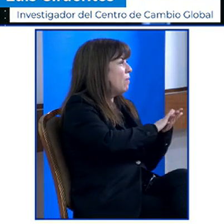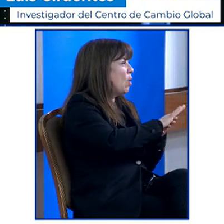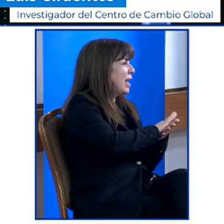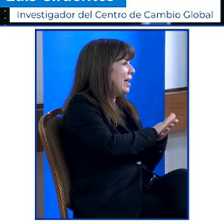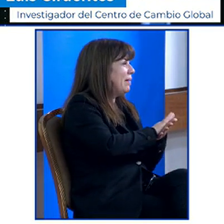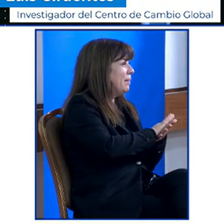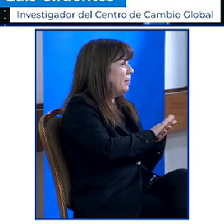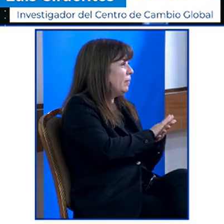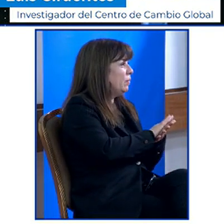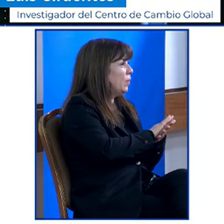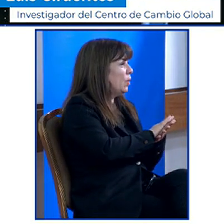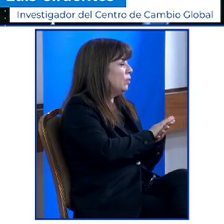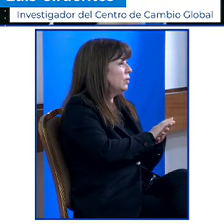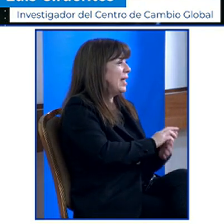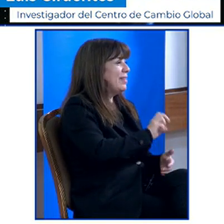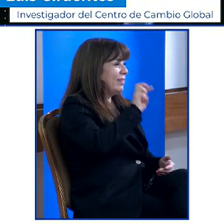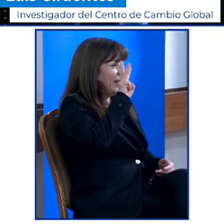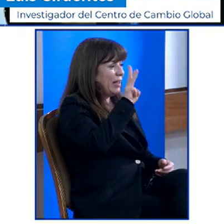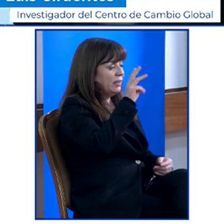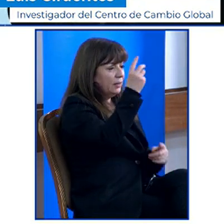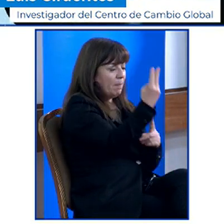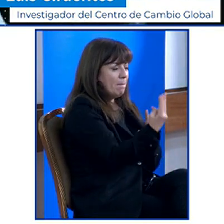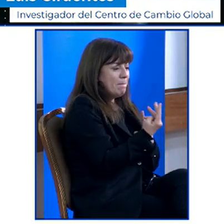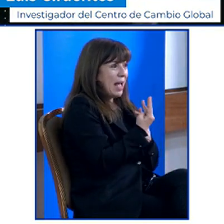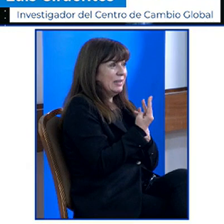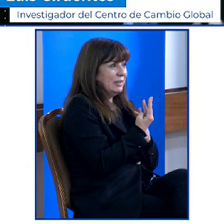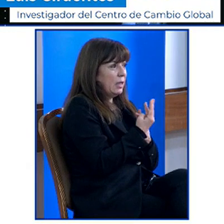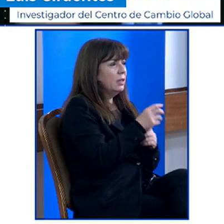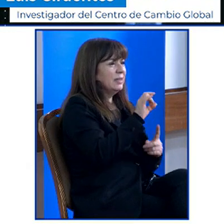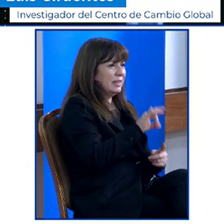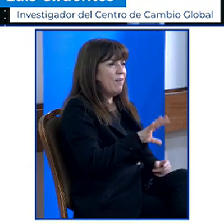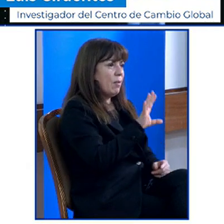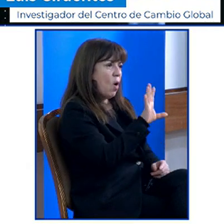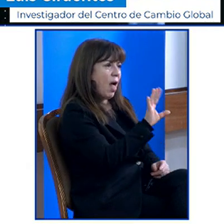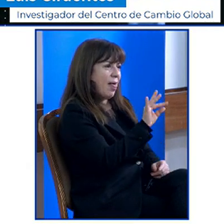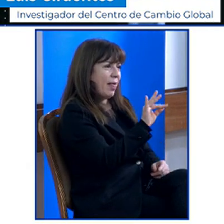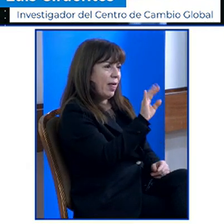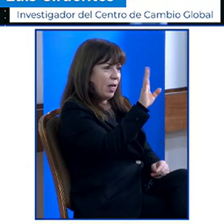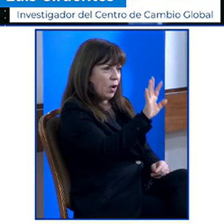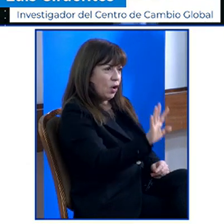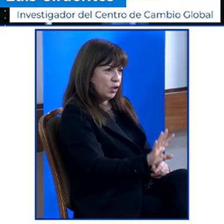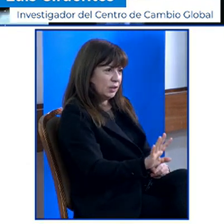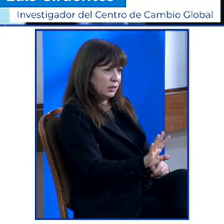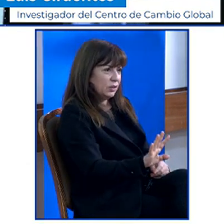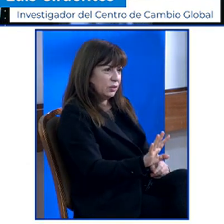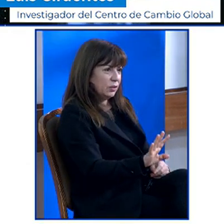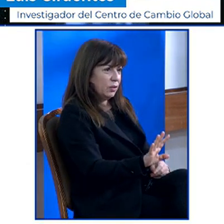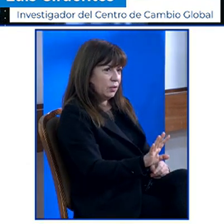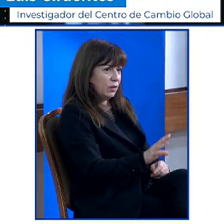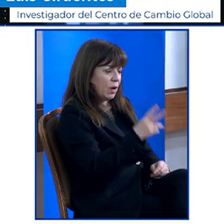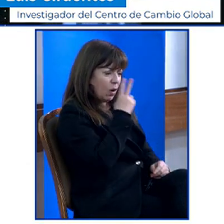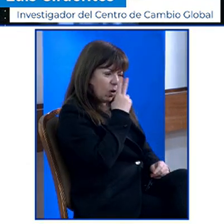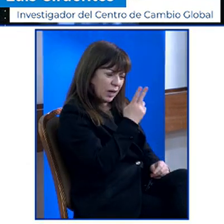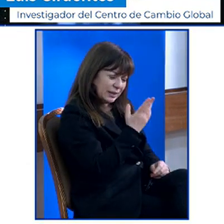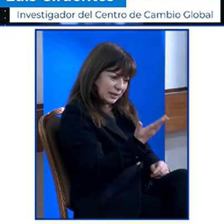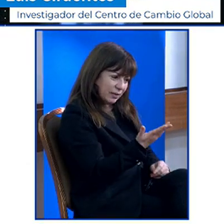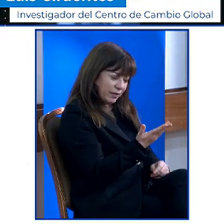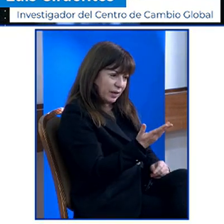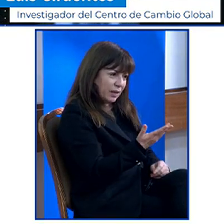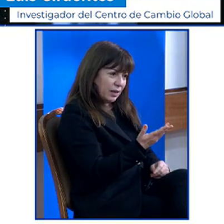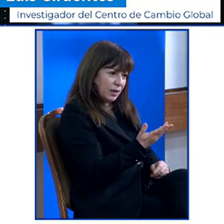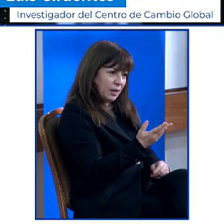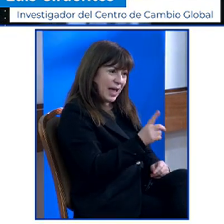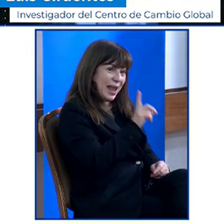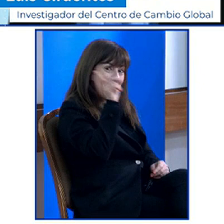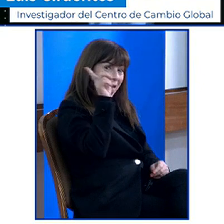un ejemplo de 3 pacientes. Sabemos la edad, sabemos las condiciones. Y lo que se ve aquí, vean la